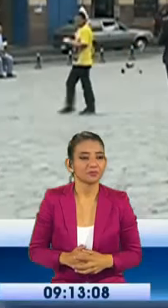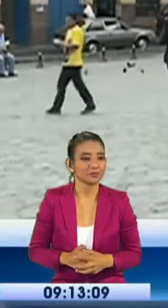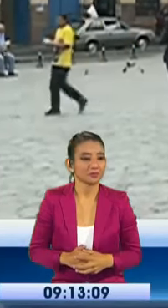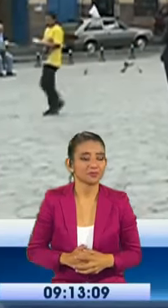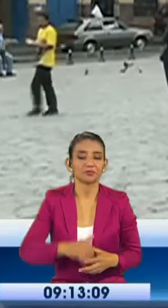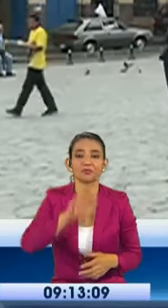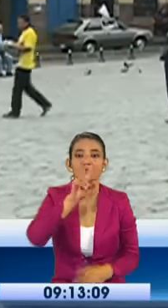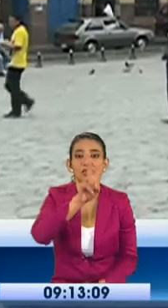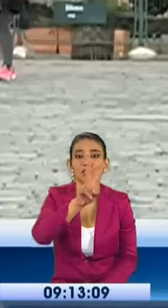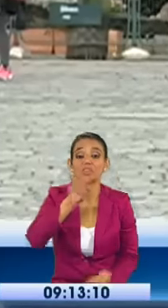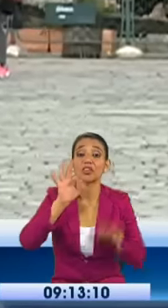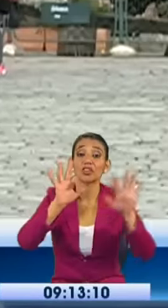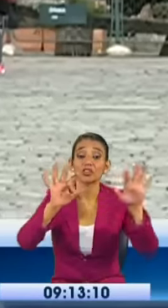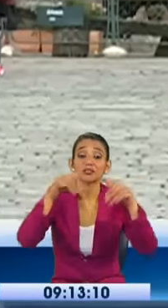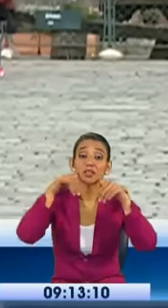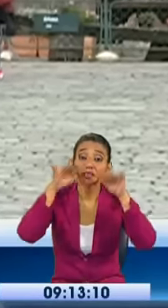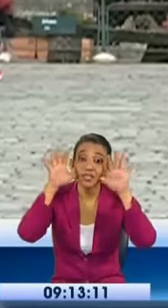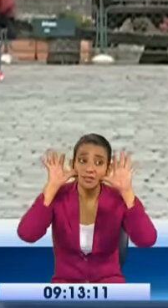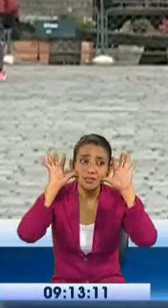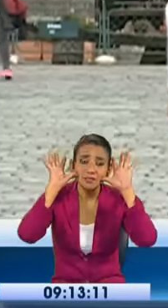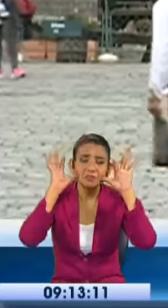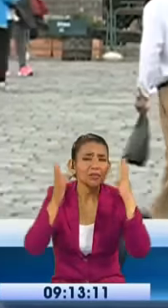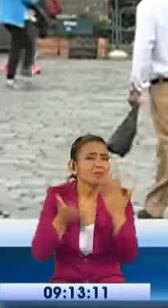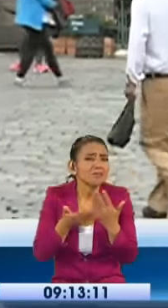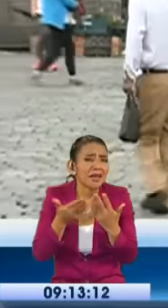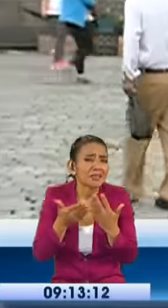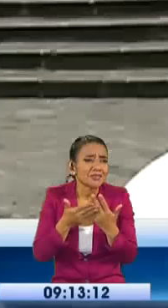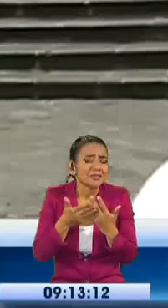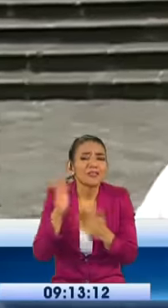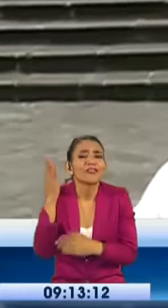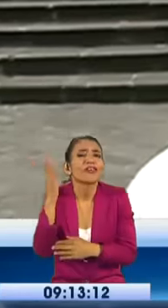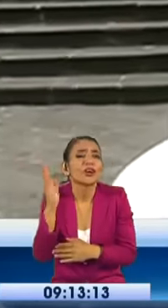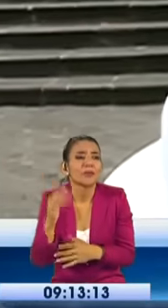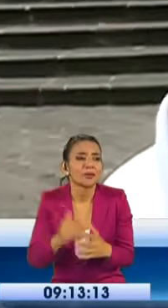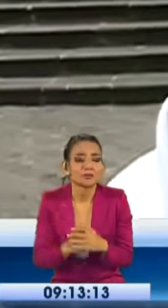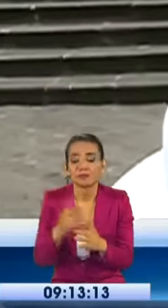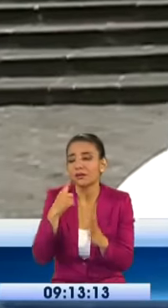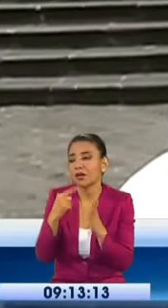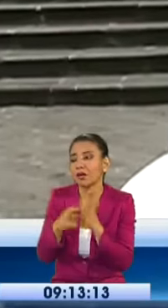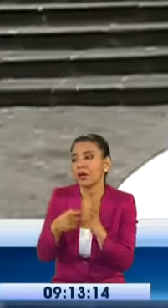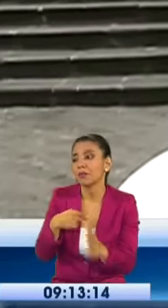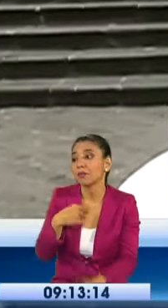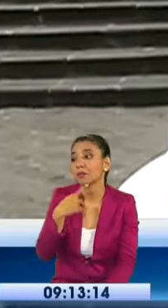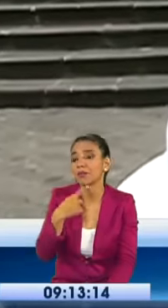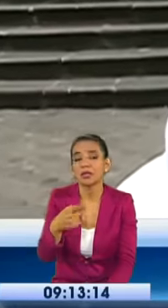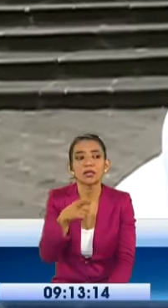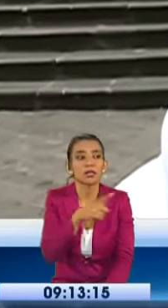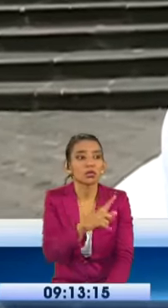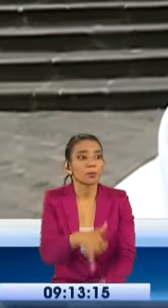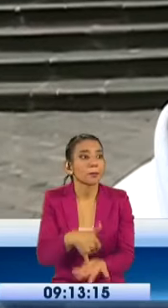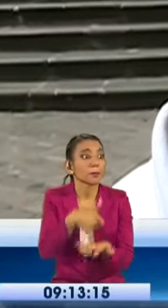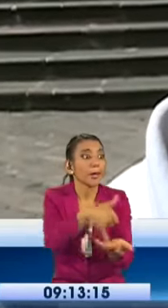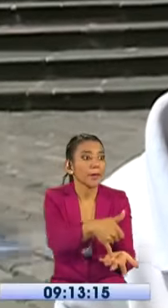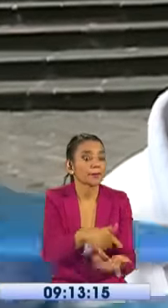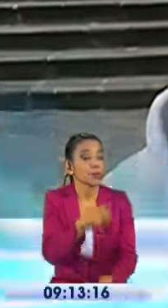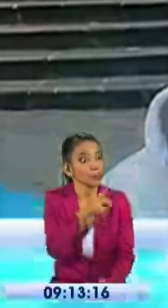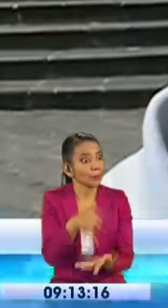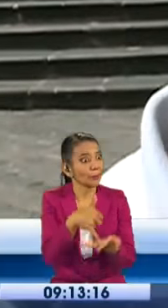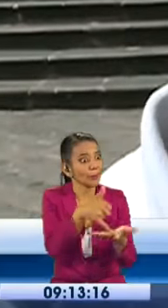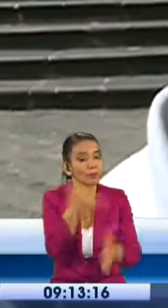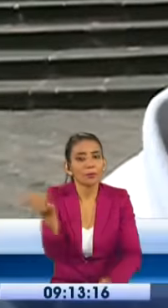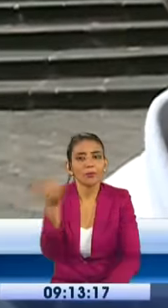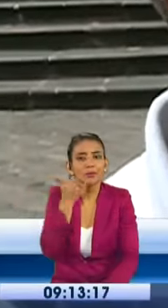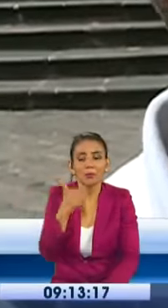Cada 28 de diciembre es común escuchar una broma similar a esta. A mí me han hecho que me había sacado un premio. Me llamaron